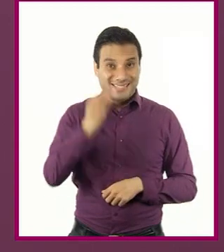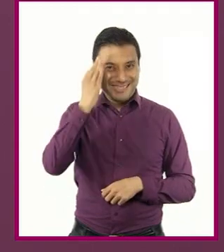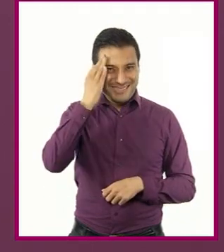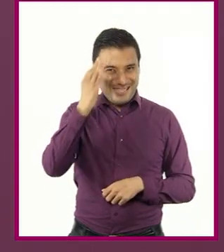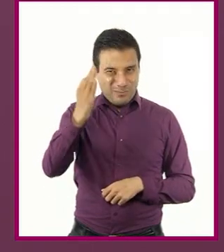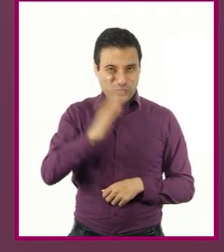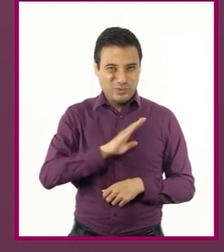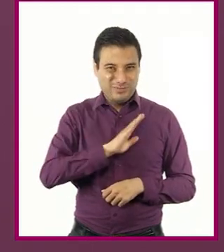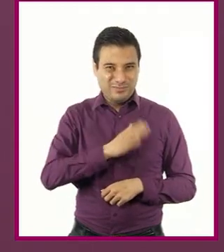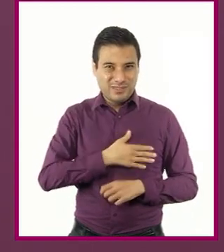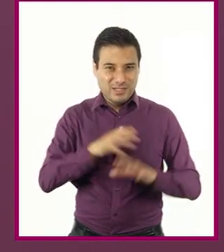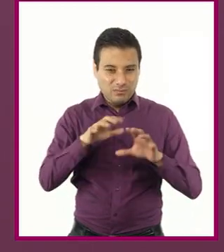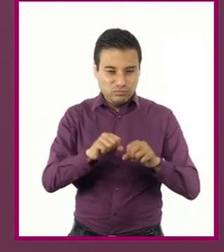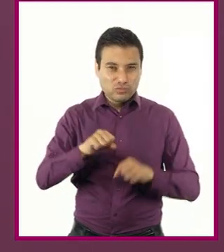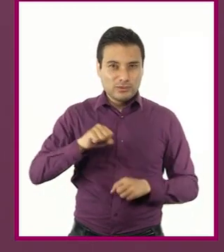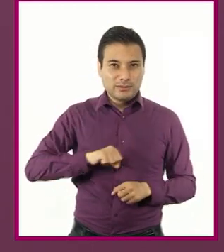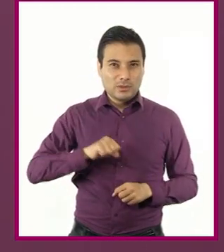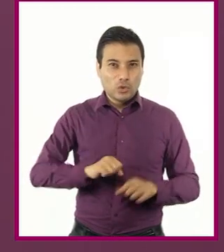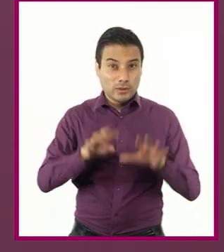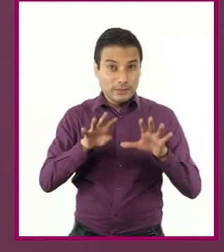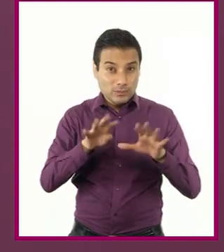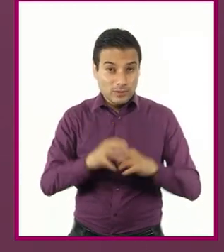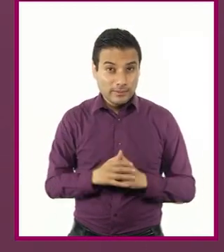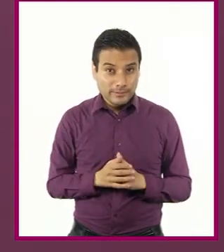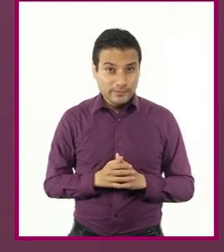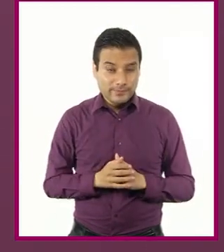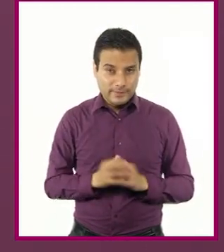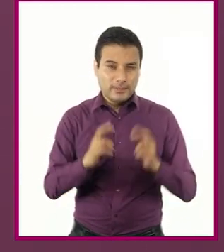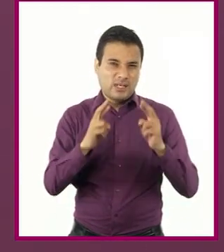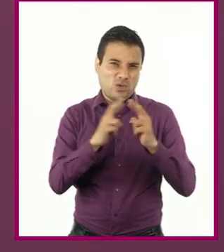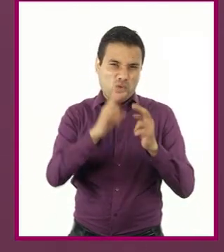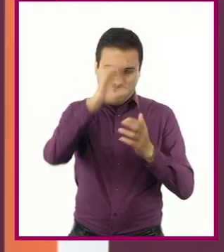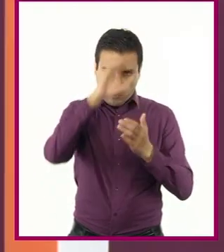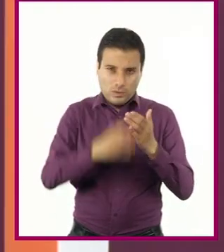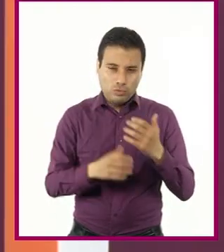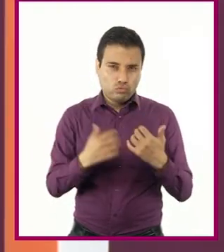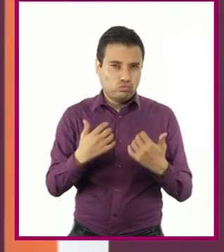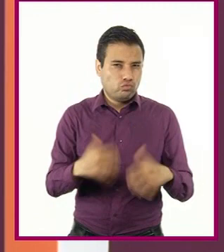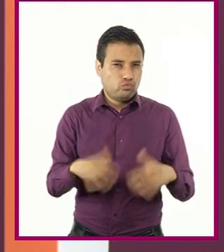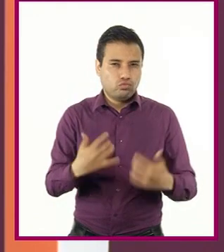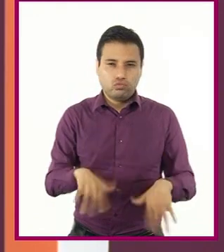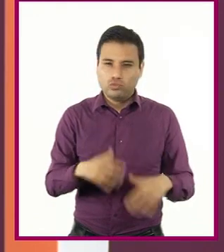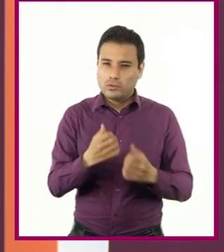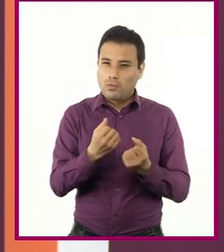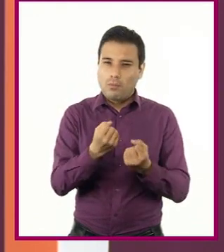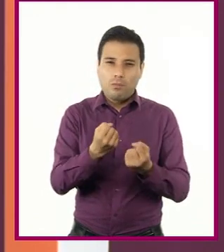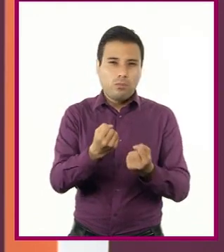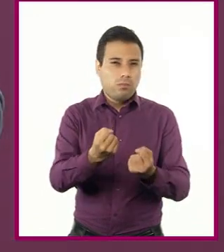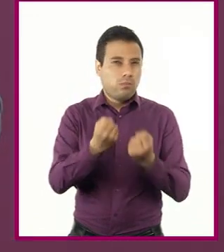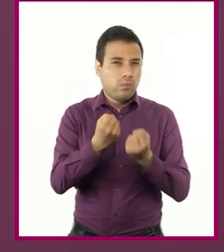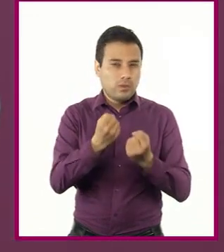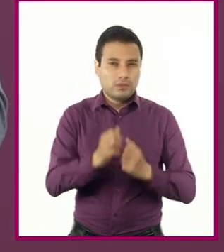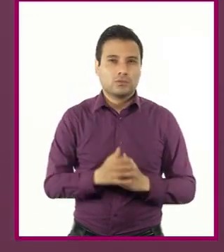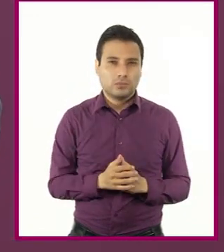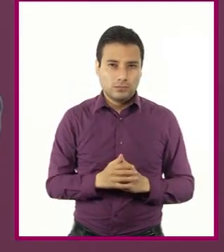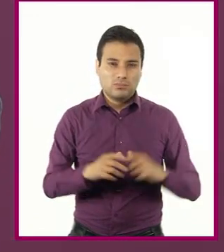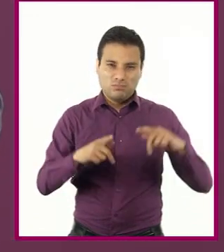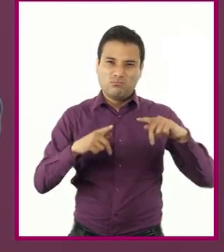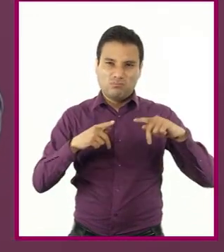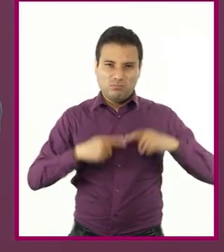y principios del siglo XIX, la Iglesia era una corporación poderosa. Y sí, educaba al